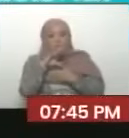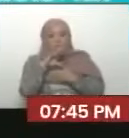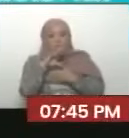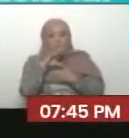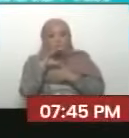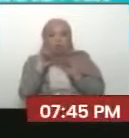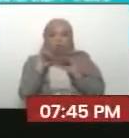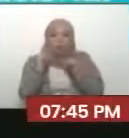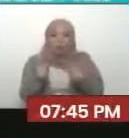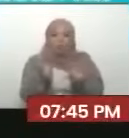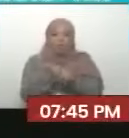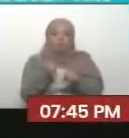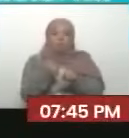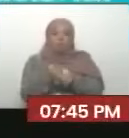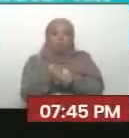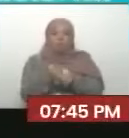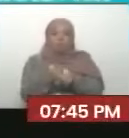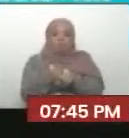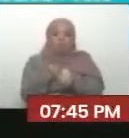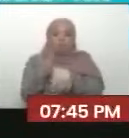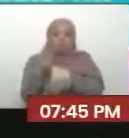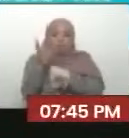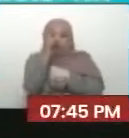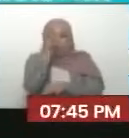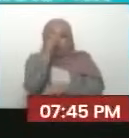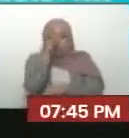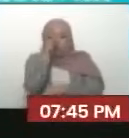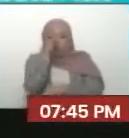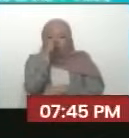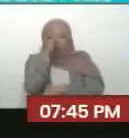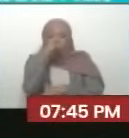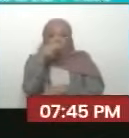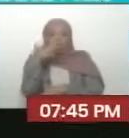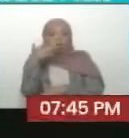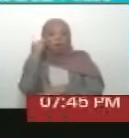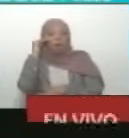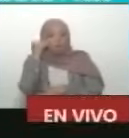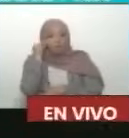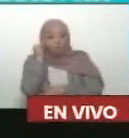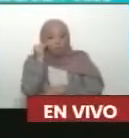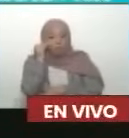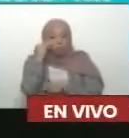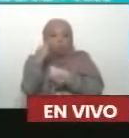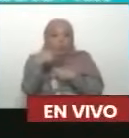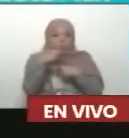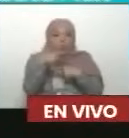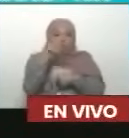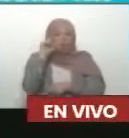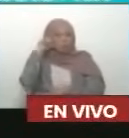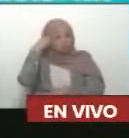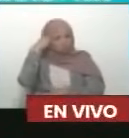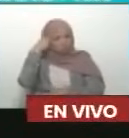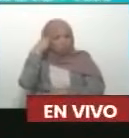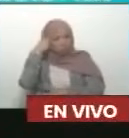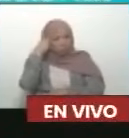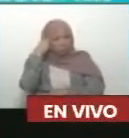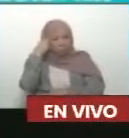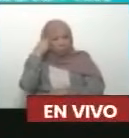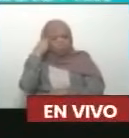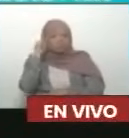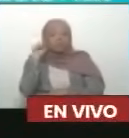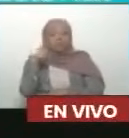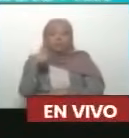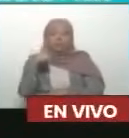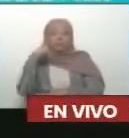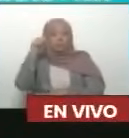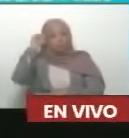bueno, empezaron los memes, las burlas en redes sociales. ¿Ah? ¿Ustedes se acuerdan, verdad, Silvia? ¿Se